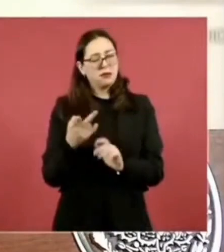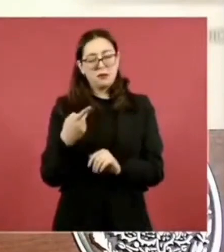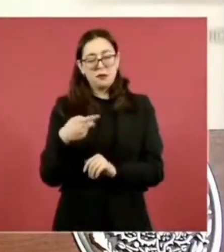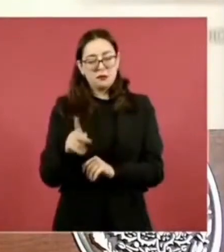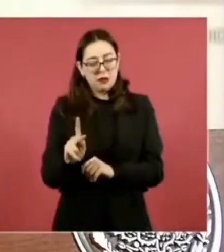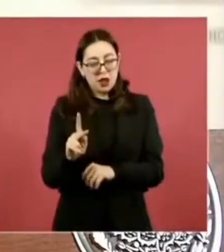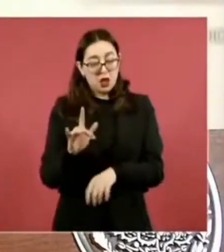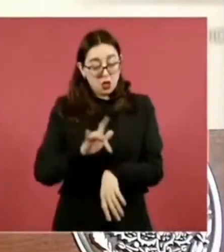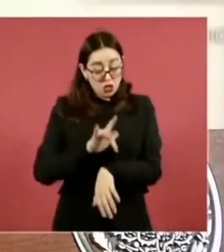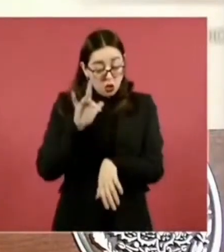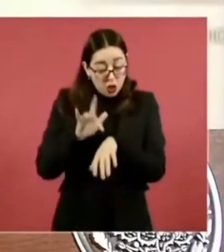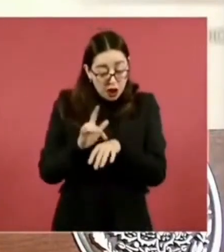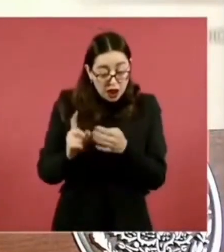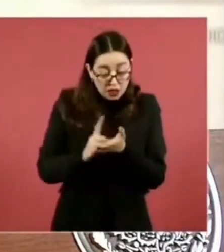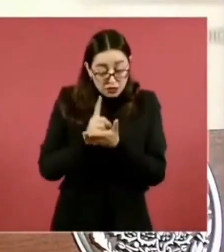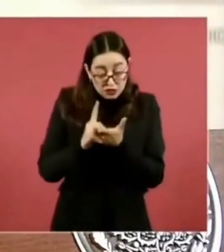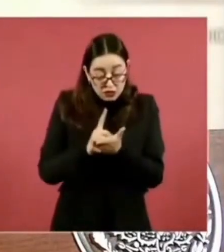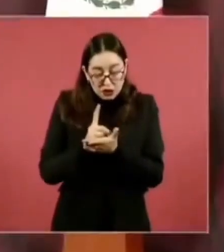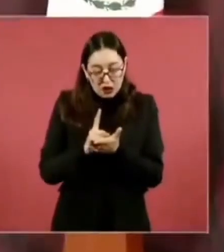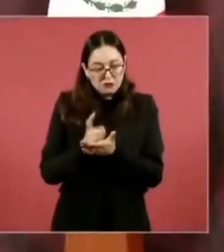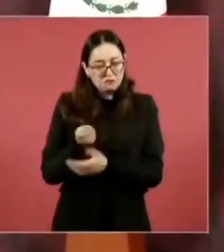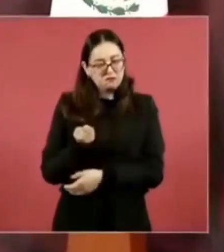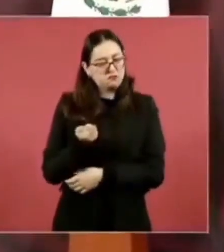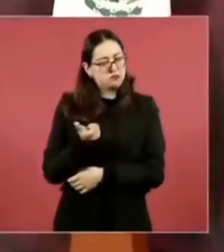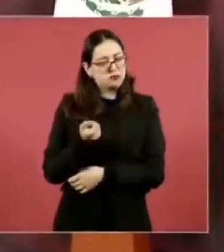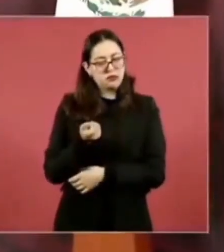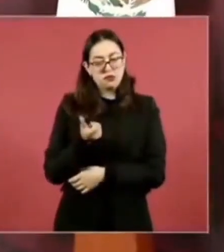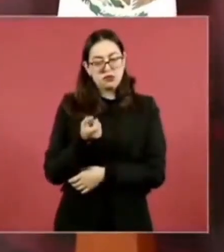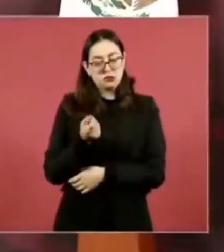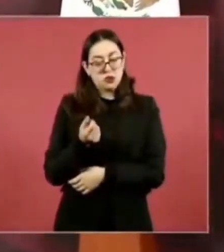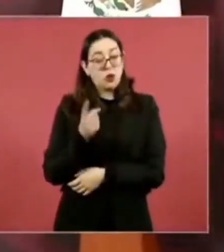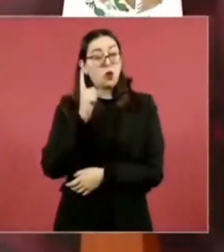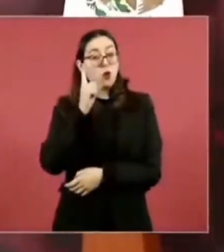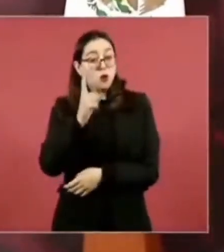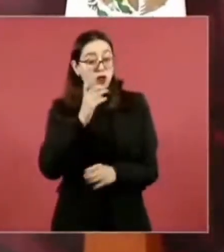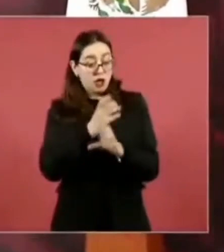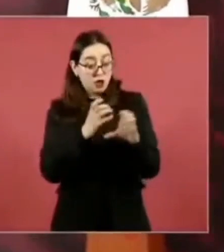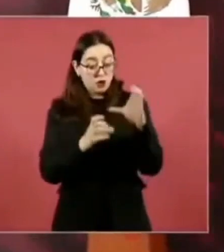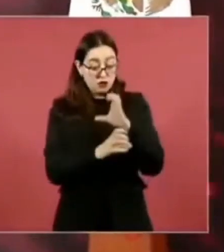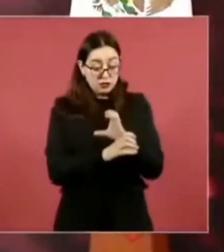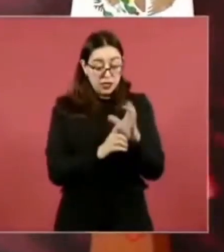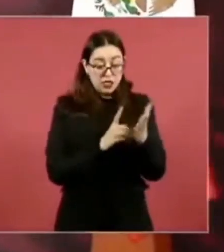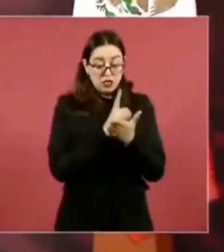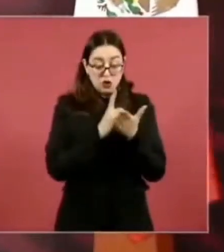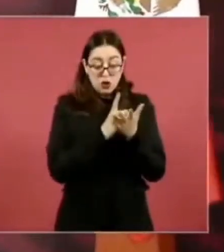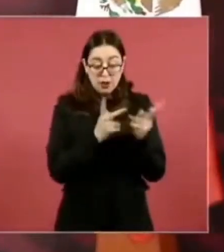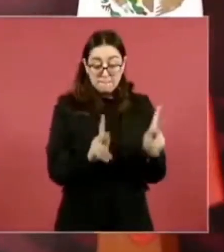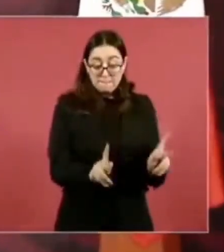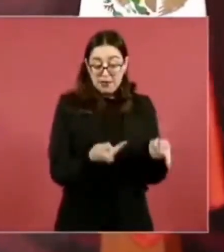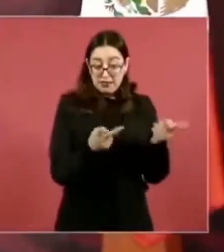de consumo. Es que son cosas distintas, una cosa es el narcotráfico